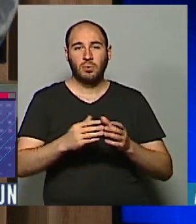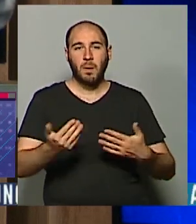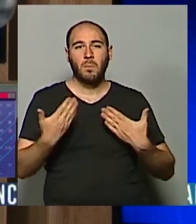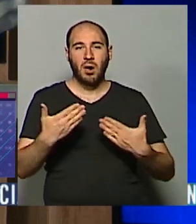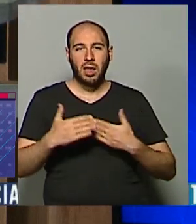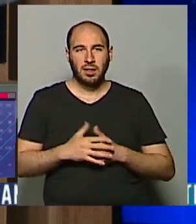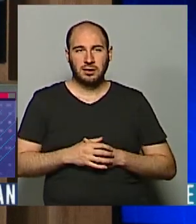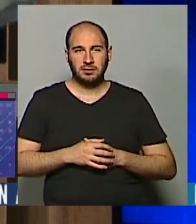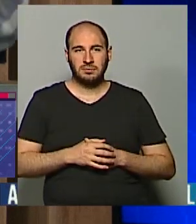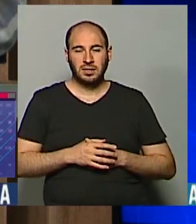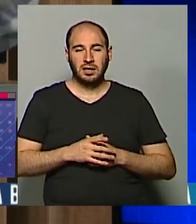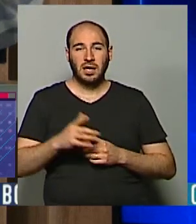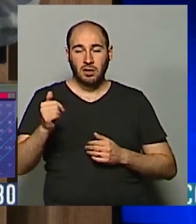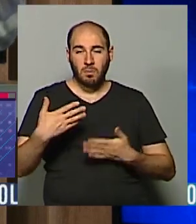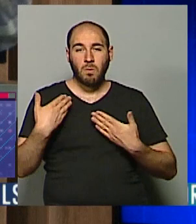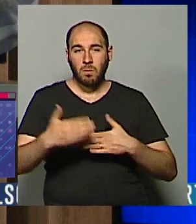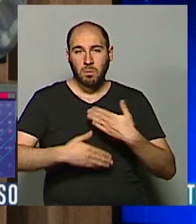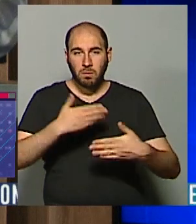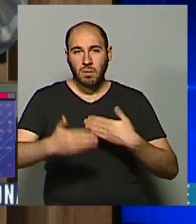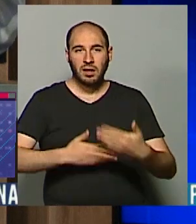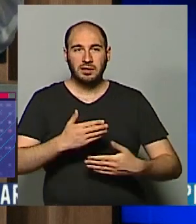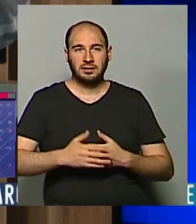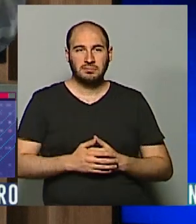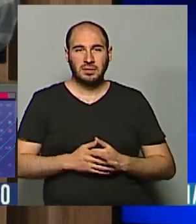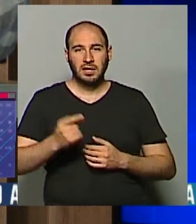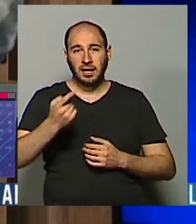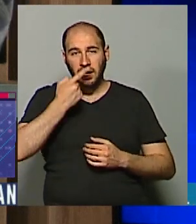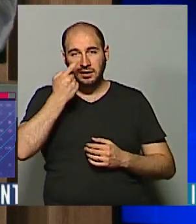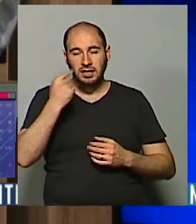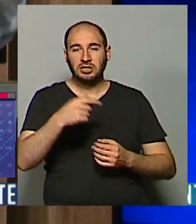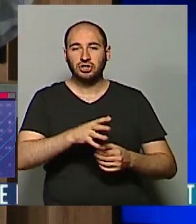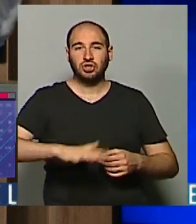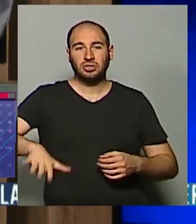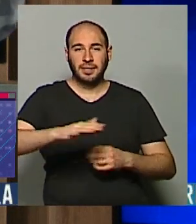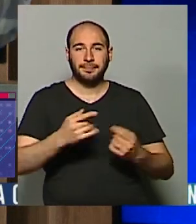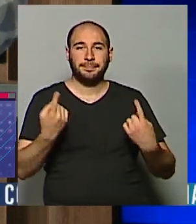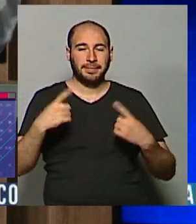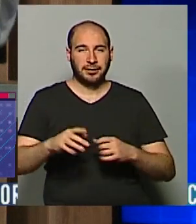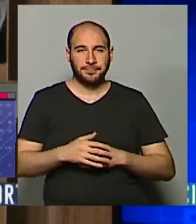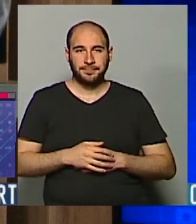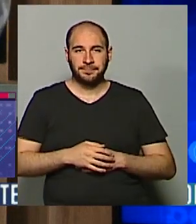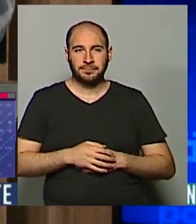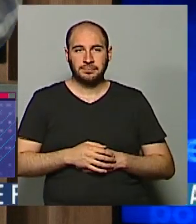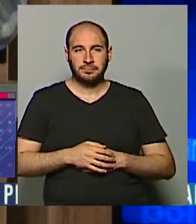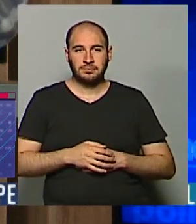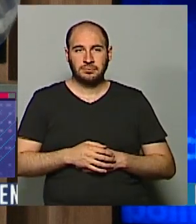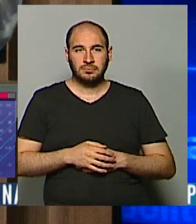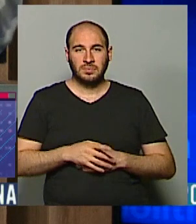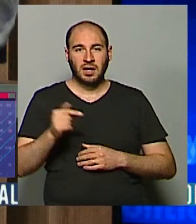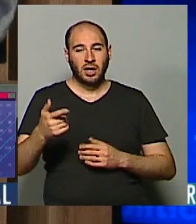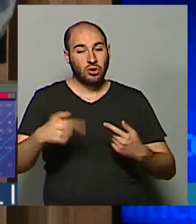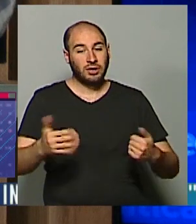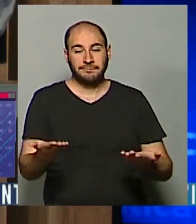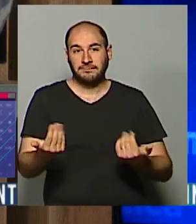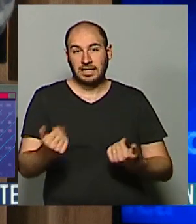pueden todavía contener las expectativas de la sociedad, pero sin duda hay muchas deudas